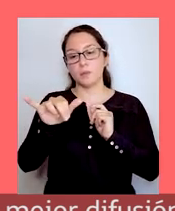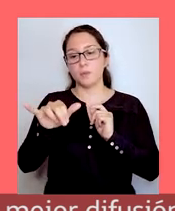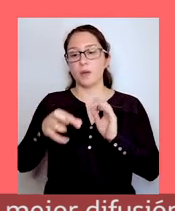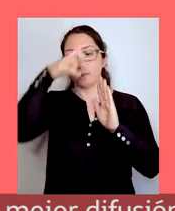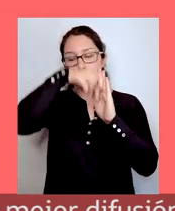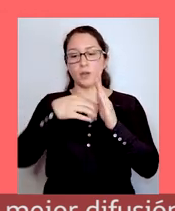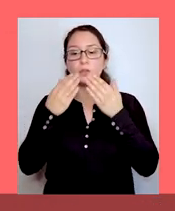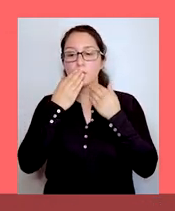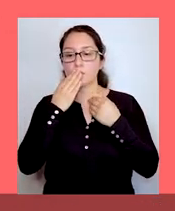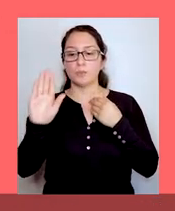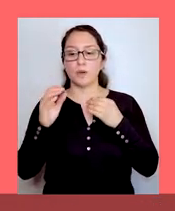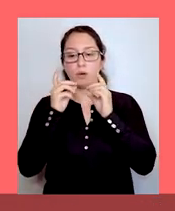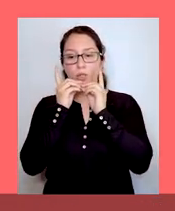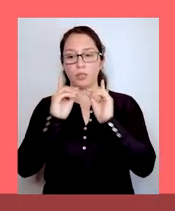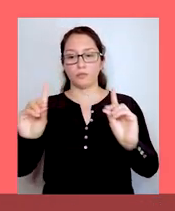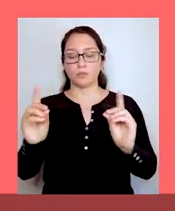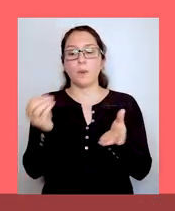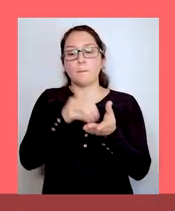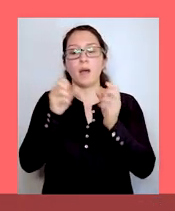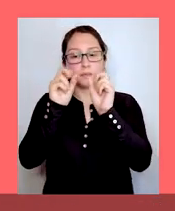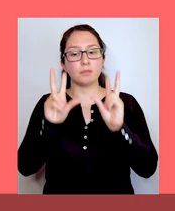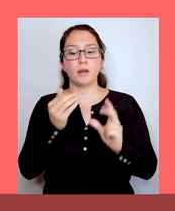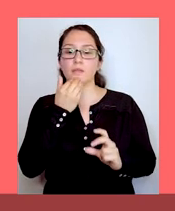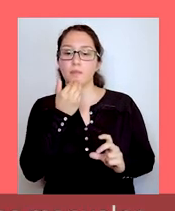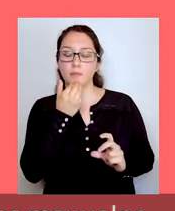proyecto una mejor difusión y mayor impacto en su gestión.